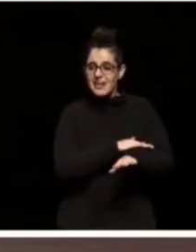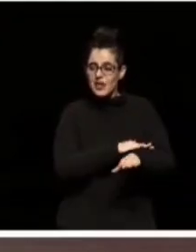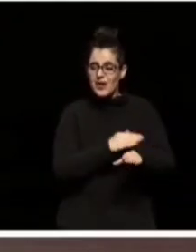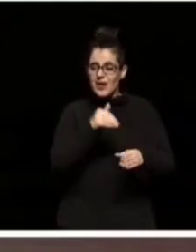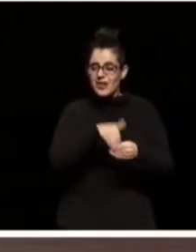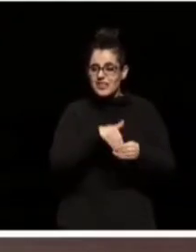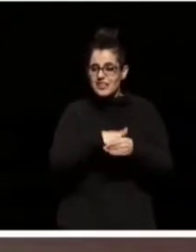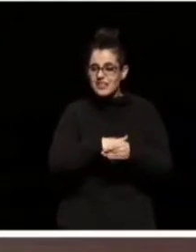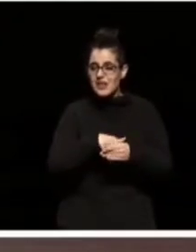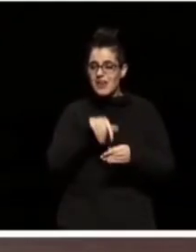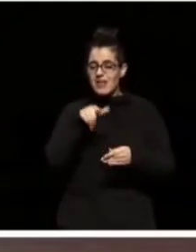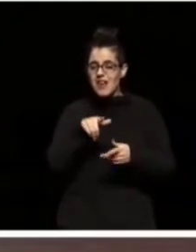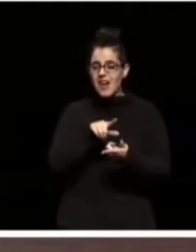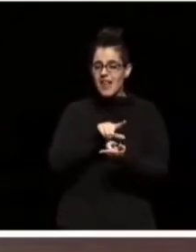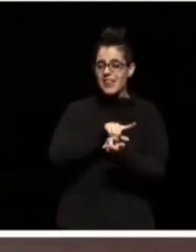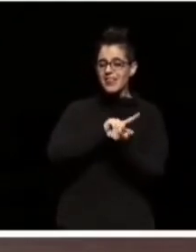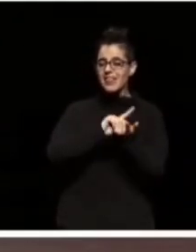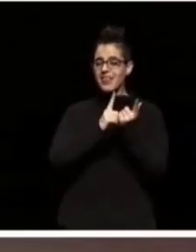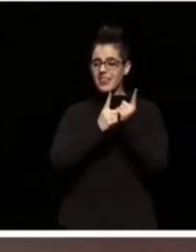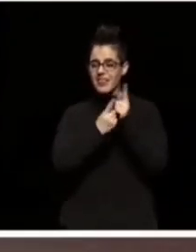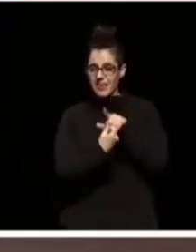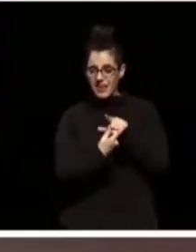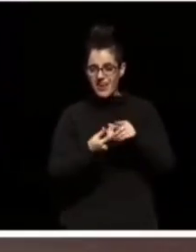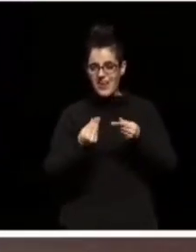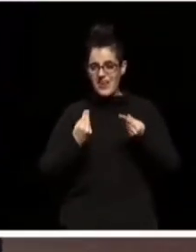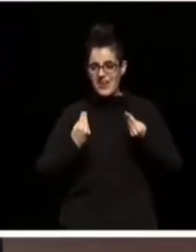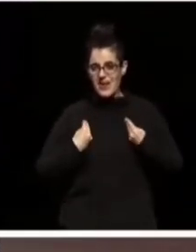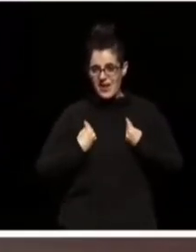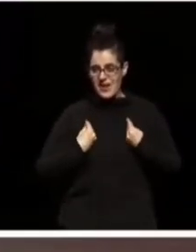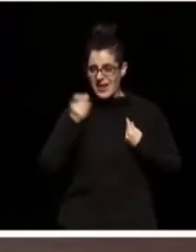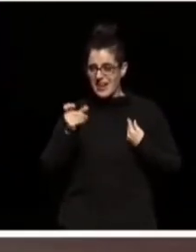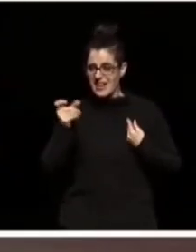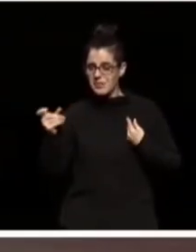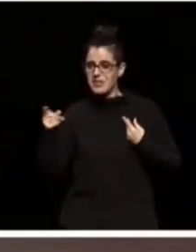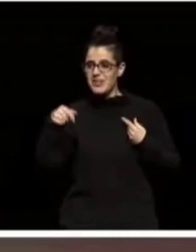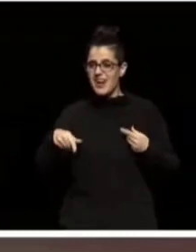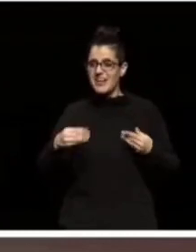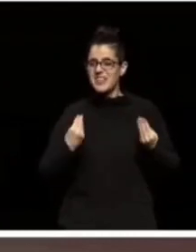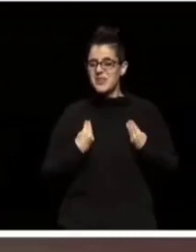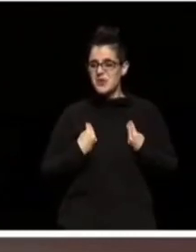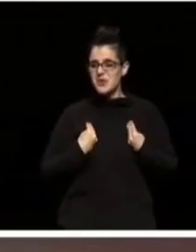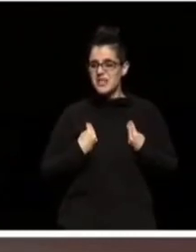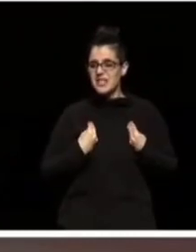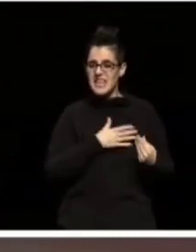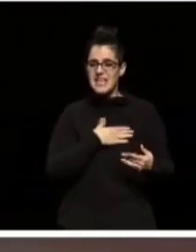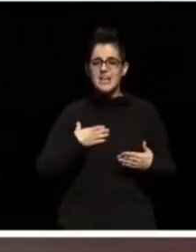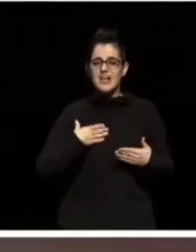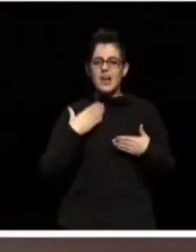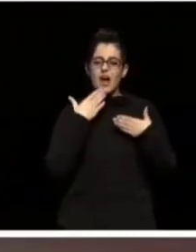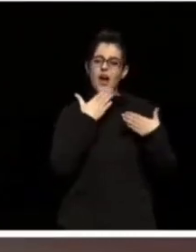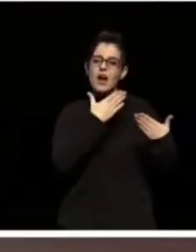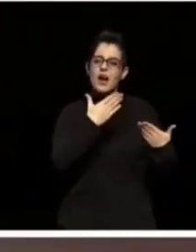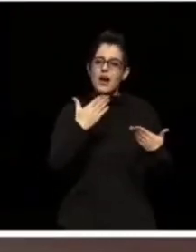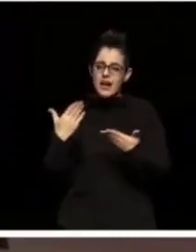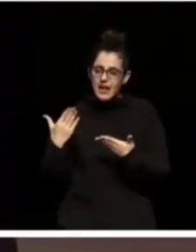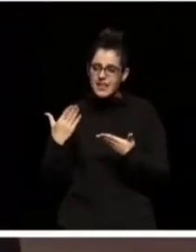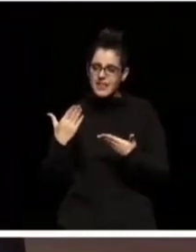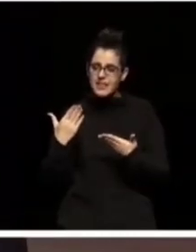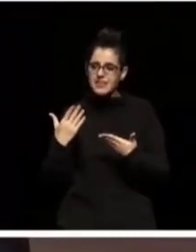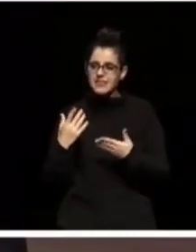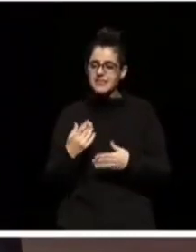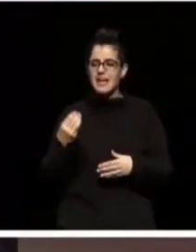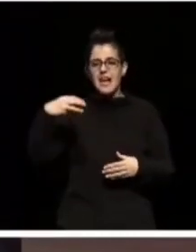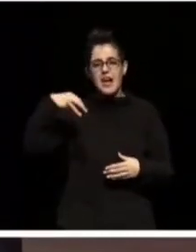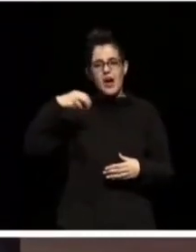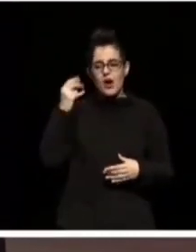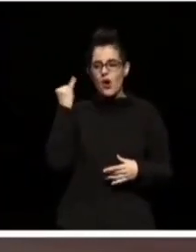cambiando la vida de la gente también en Baleares. Quiero daros las gracias, Mae, gracias Juan Pedro y